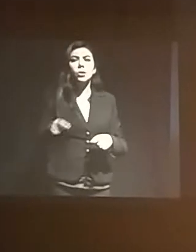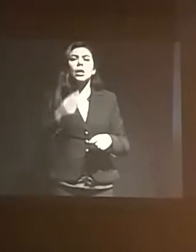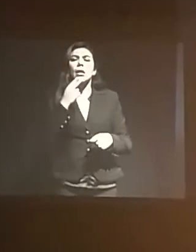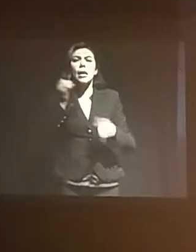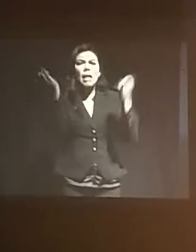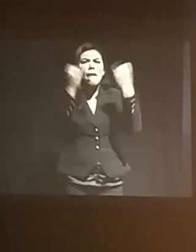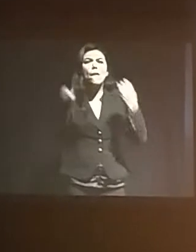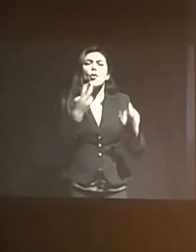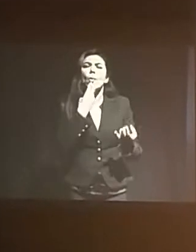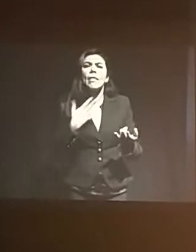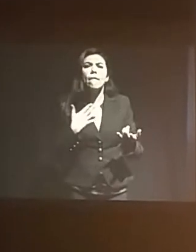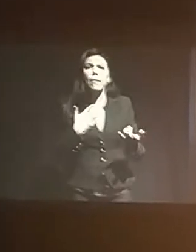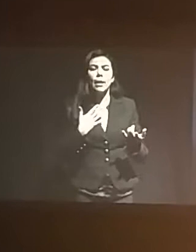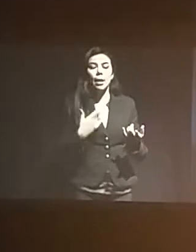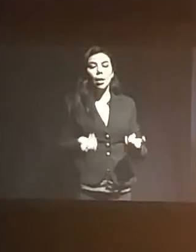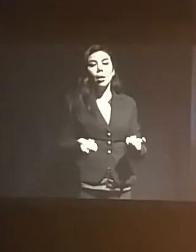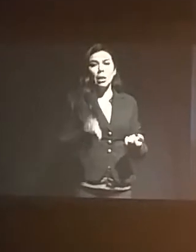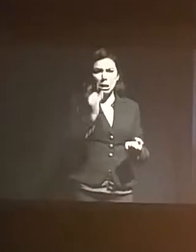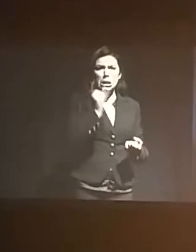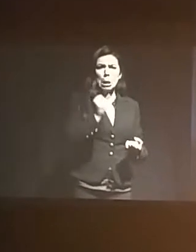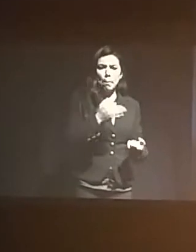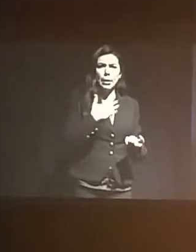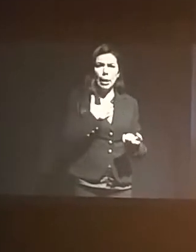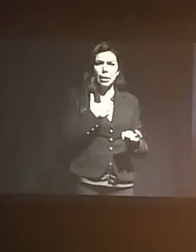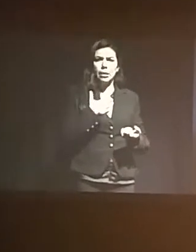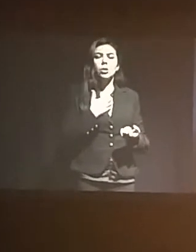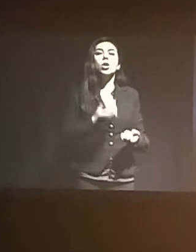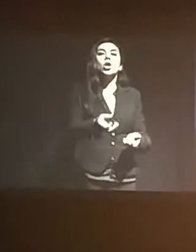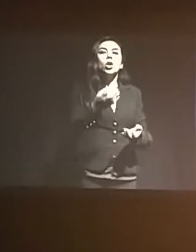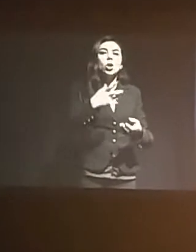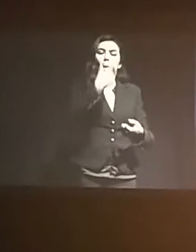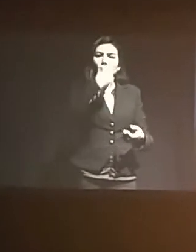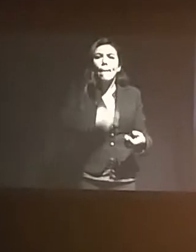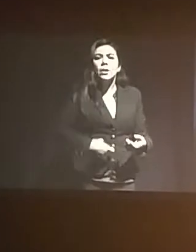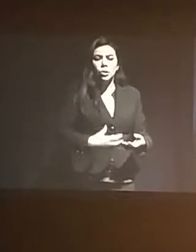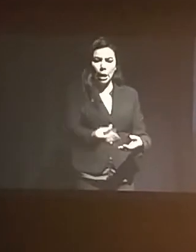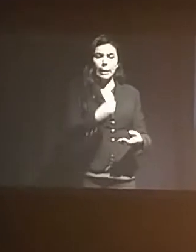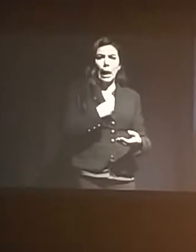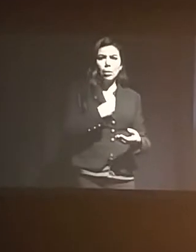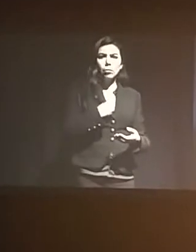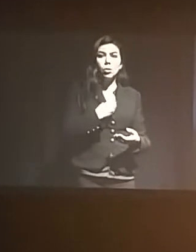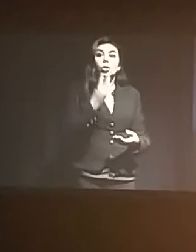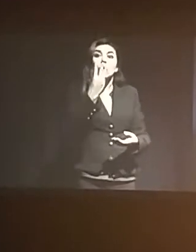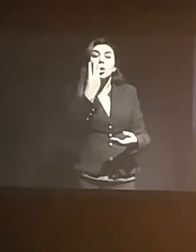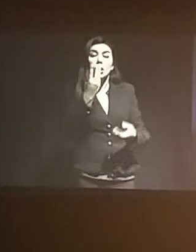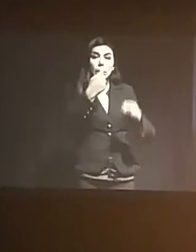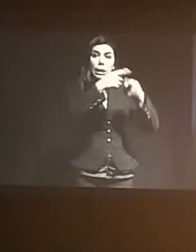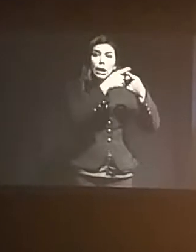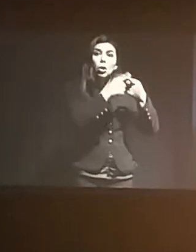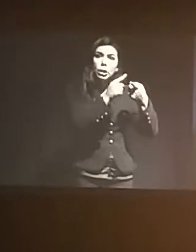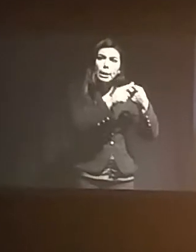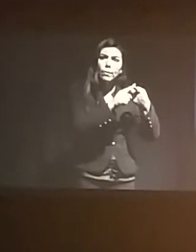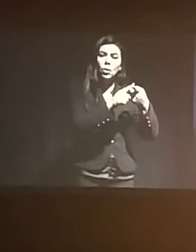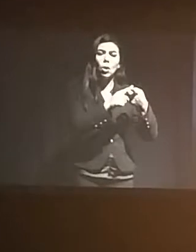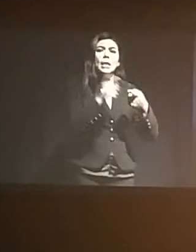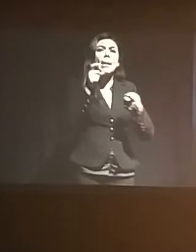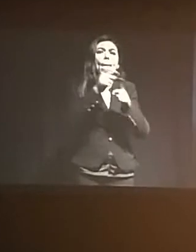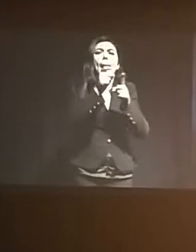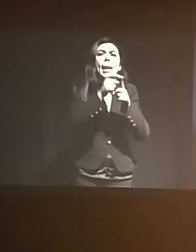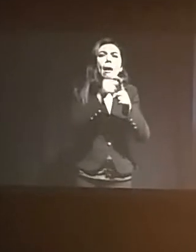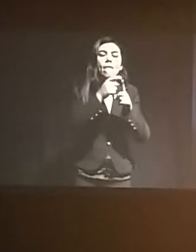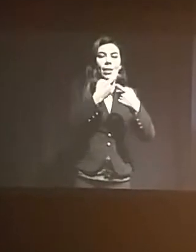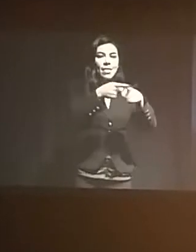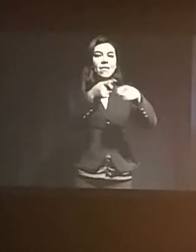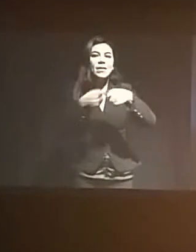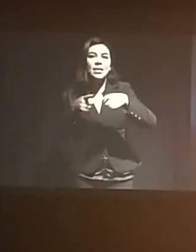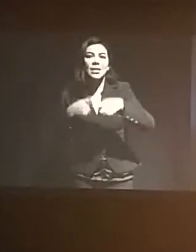vida, más bien son inherentes a una persona. Y si esos tres conceptos los llevamos a lo que estábamos conversando recién, esta